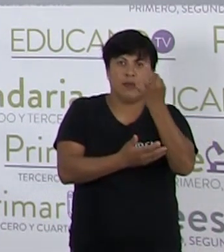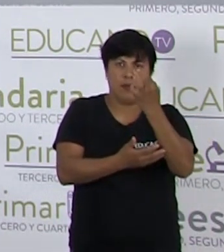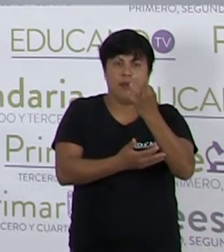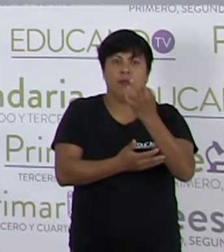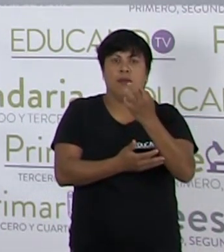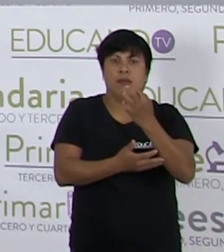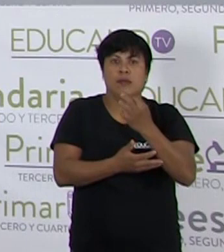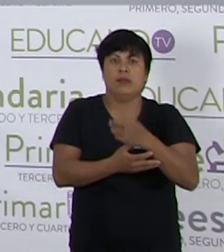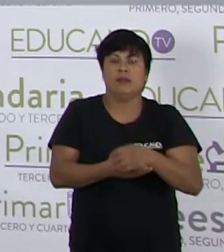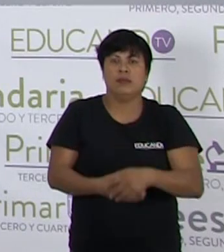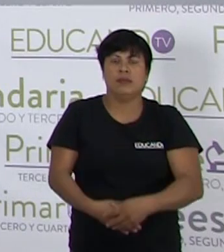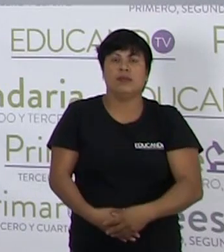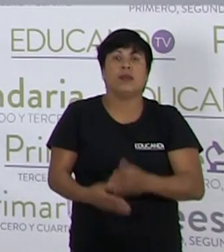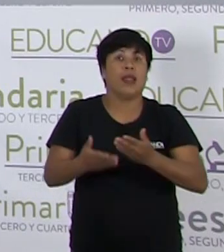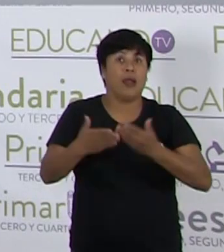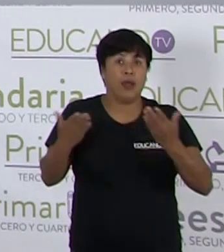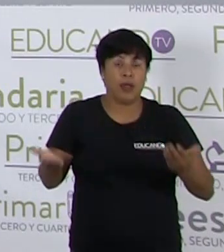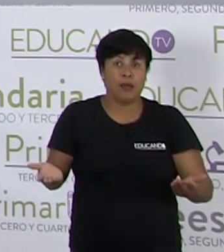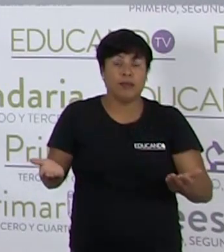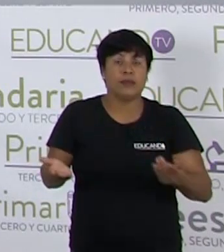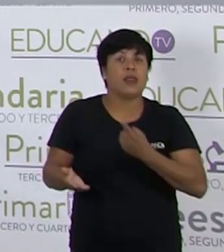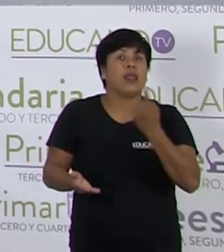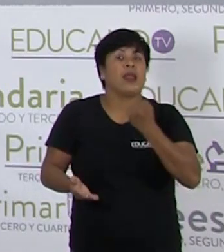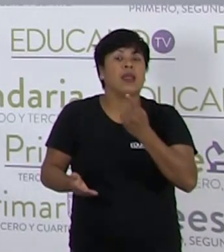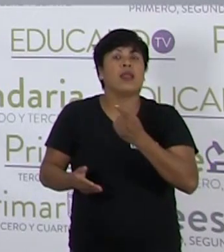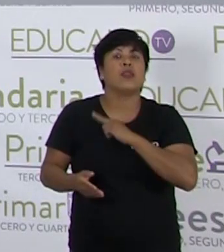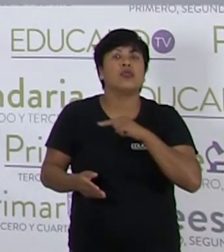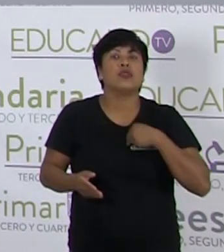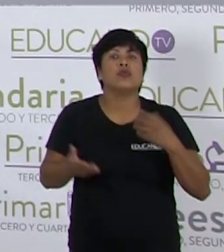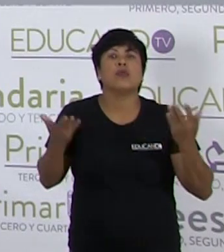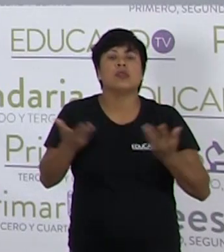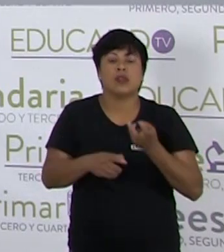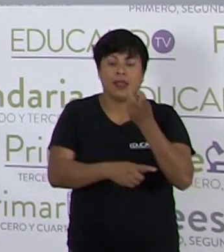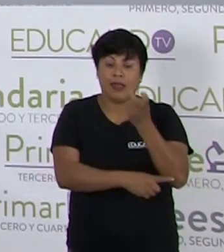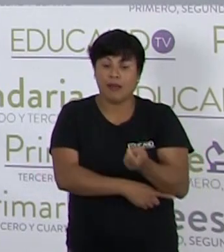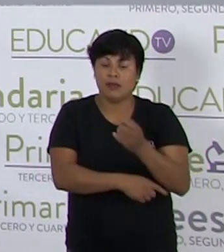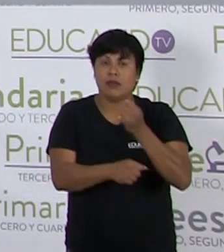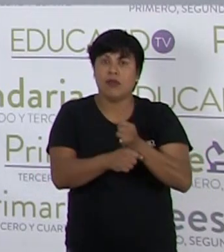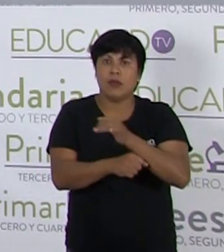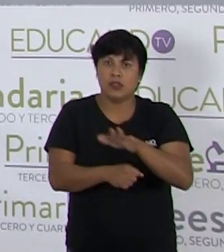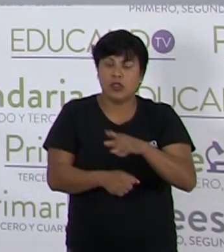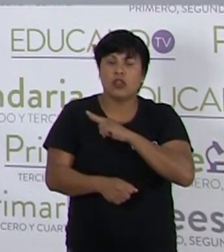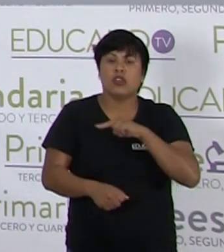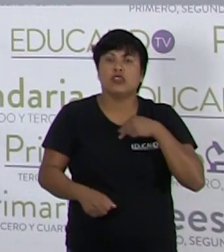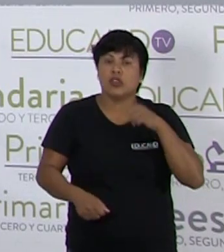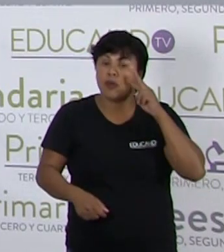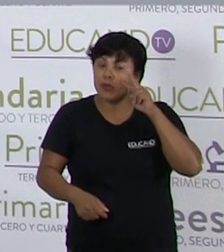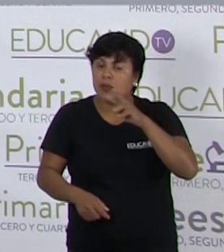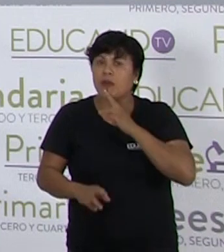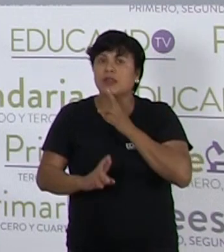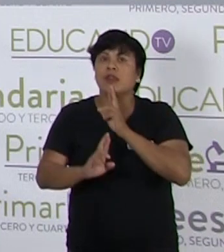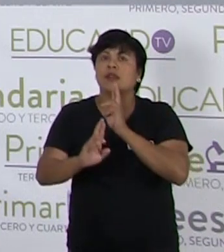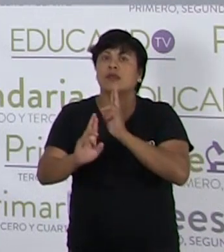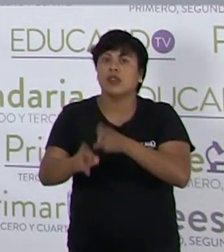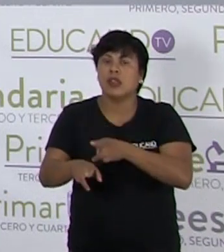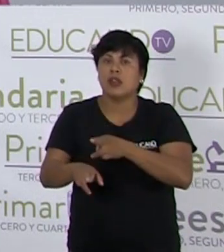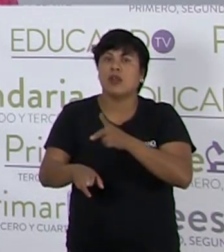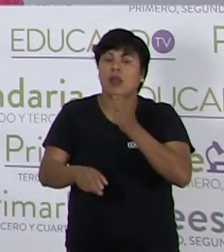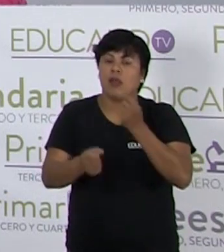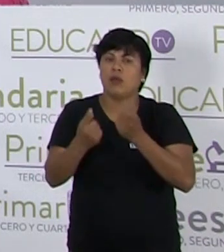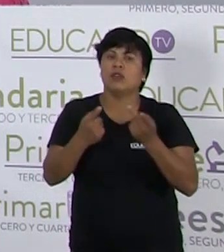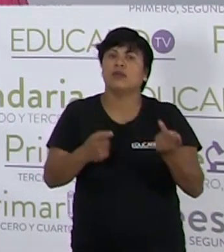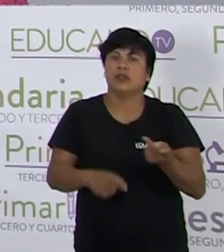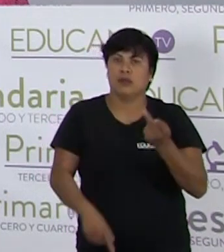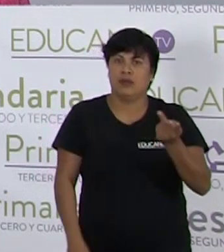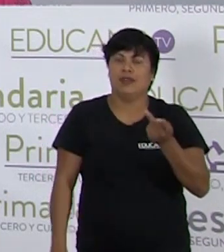3,300. Ahora, ¿qué vamos a hacer con esa información? Vamos a contestar unas